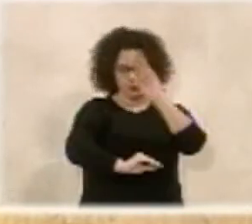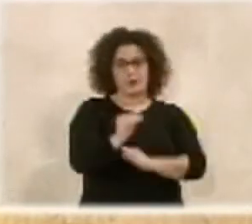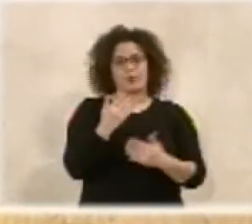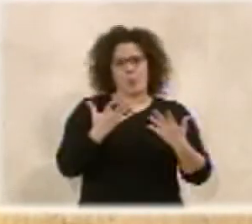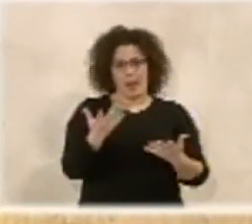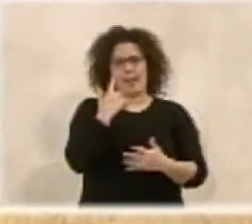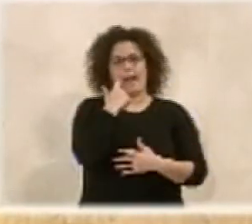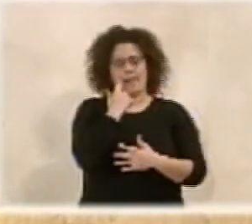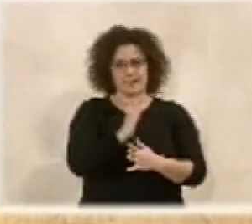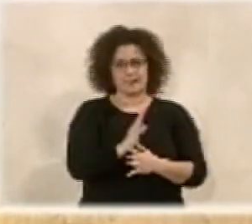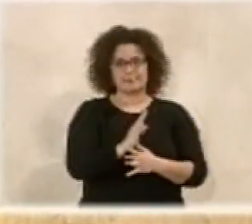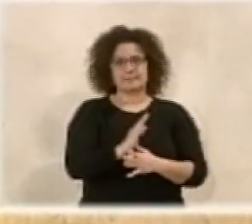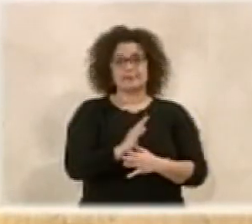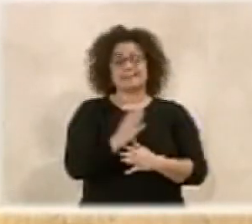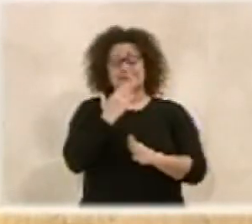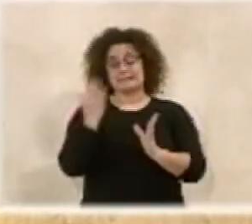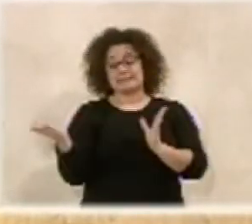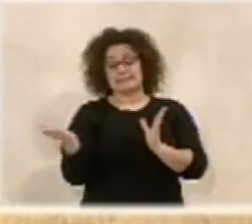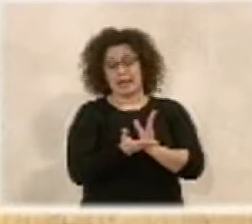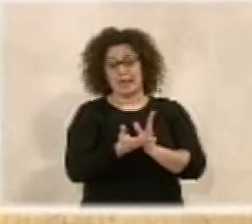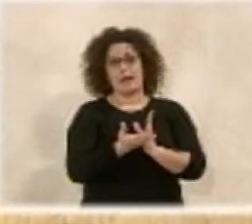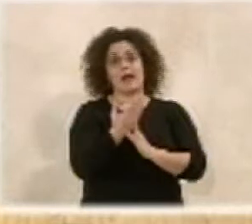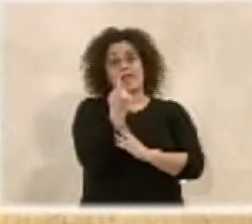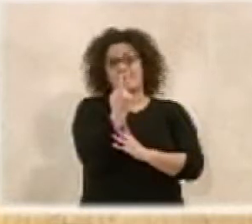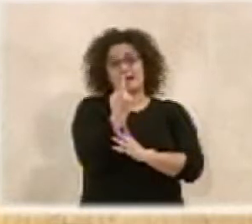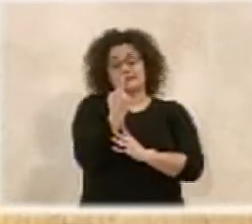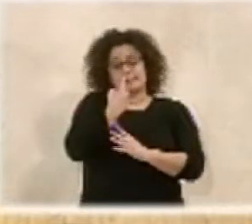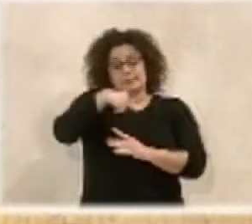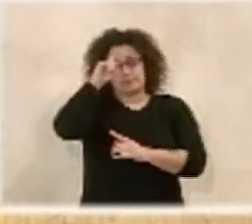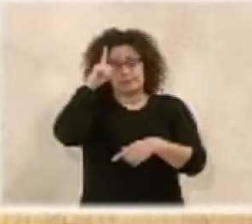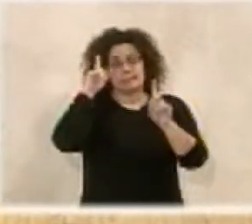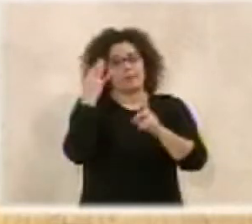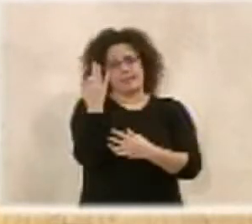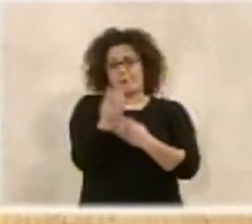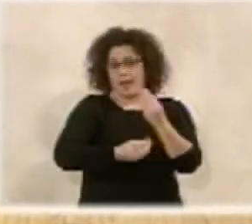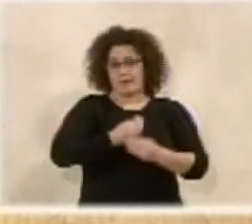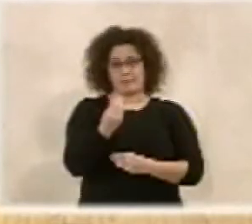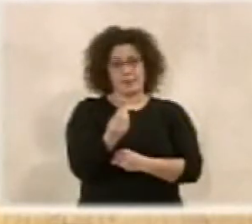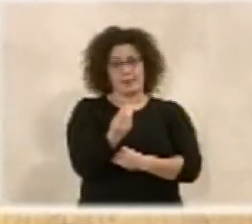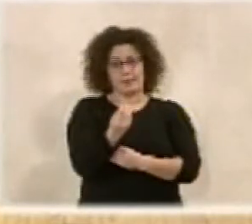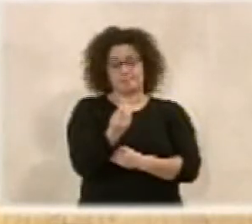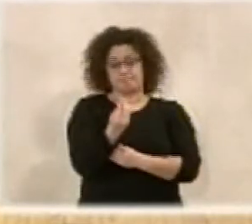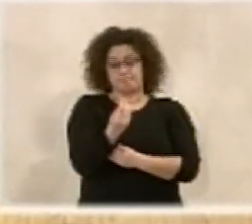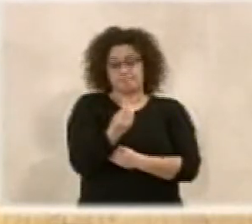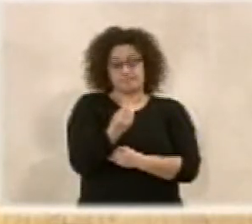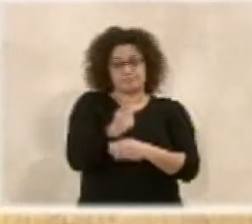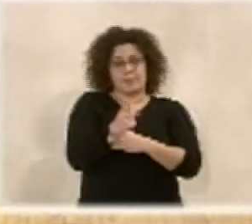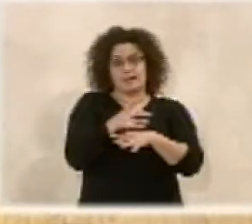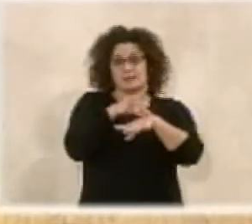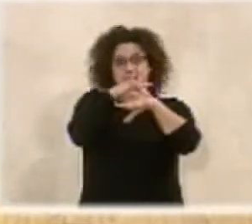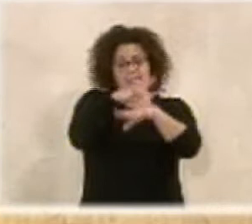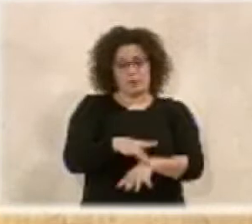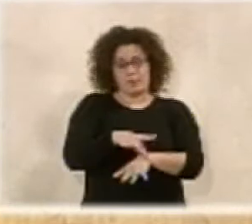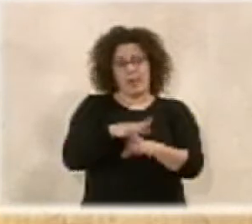y si tenemos que talar algún árbol de manera excepcional, se hará siempre y cuando en la seguridad de los vecinos